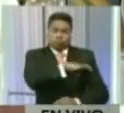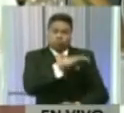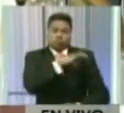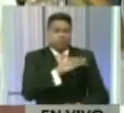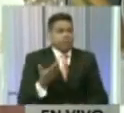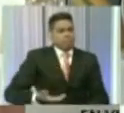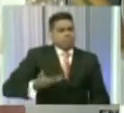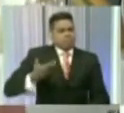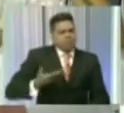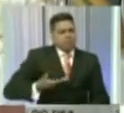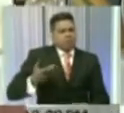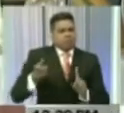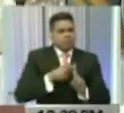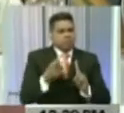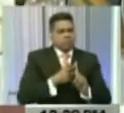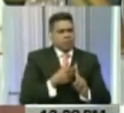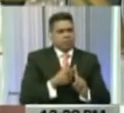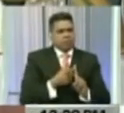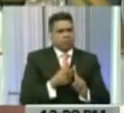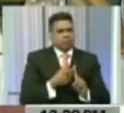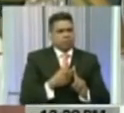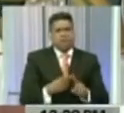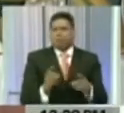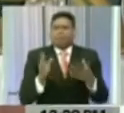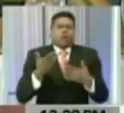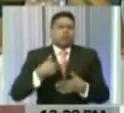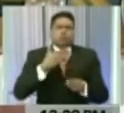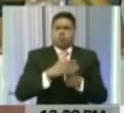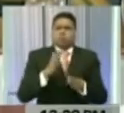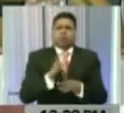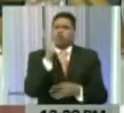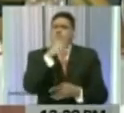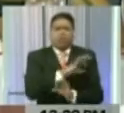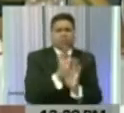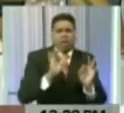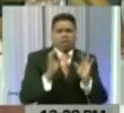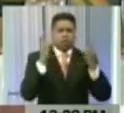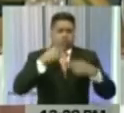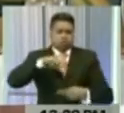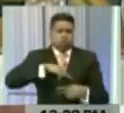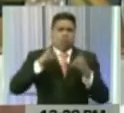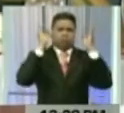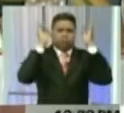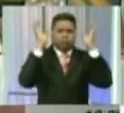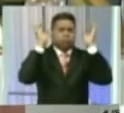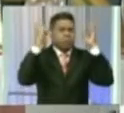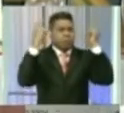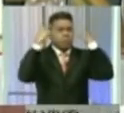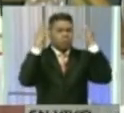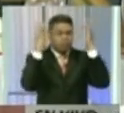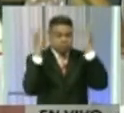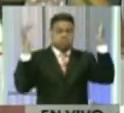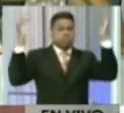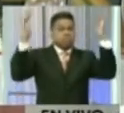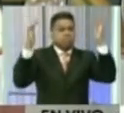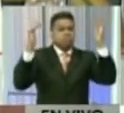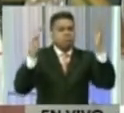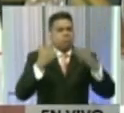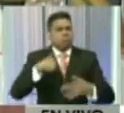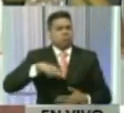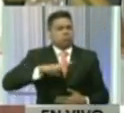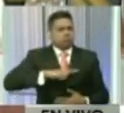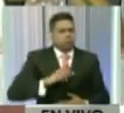revolución. Bueno, eso no existe, lo inventaremos, tenemos que inventarlo, ese es el reto que tenemos. La otra alternativa es cómodamente ir al